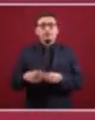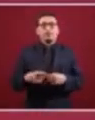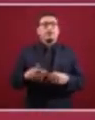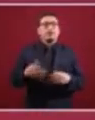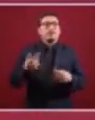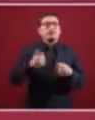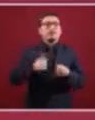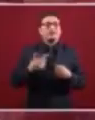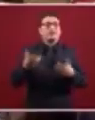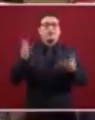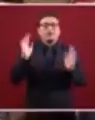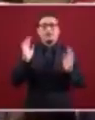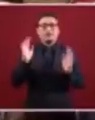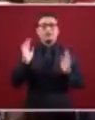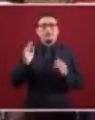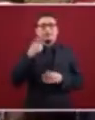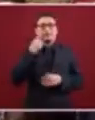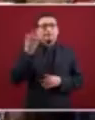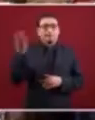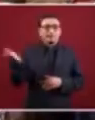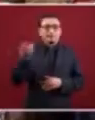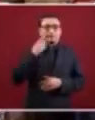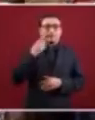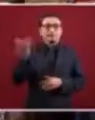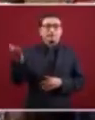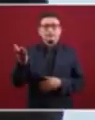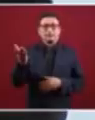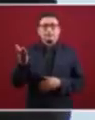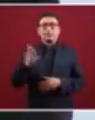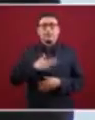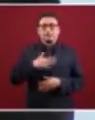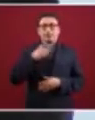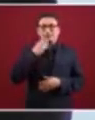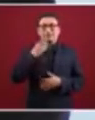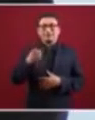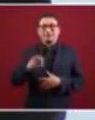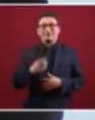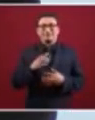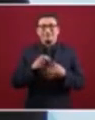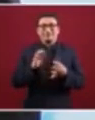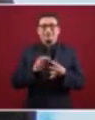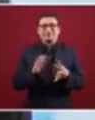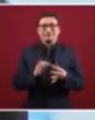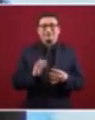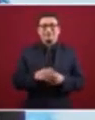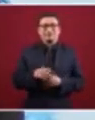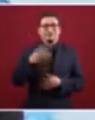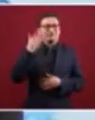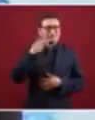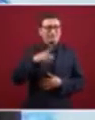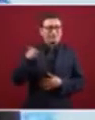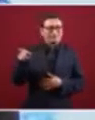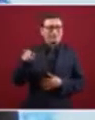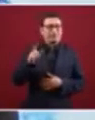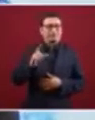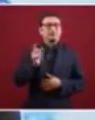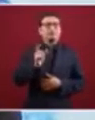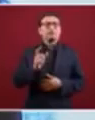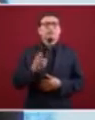miren, hasta les voy a comentar algo. ¿Saben cuándo